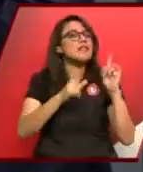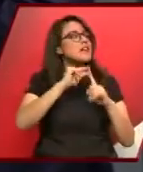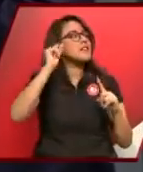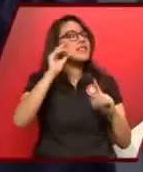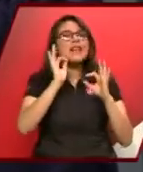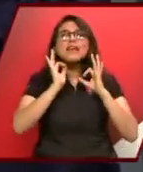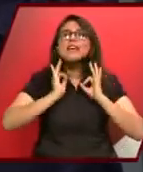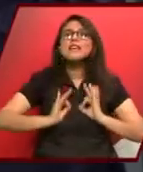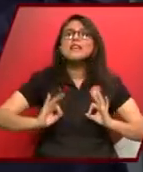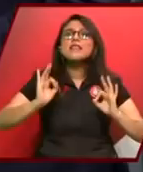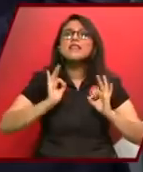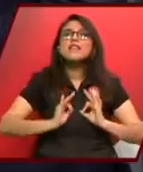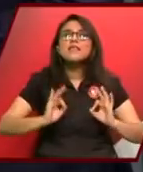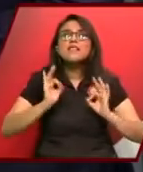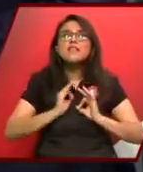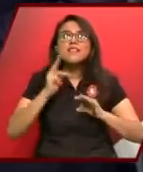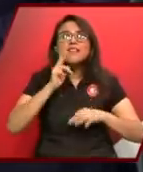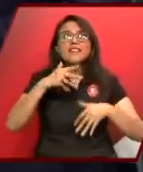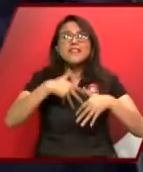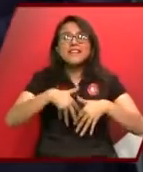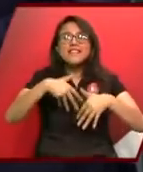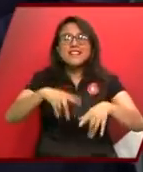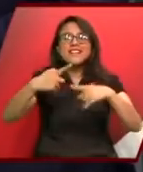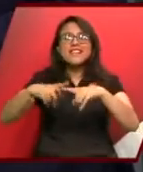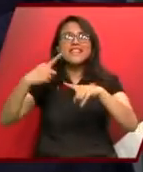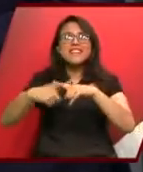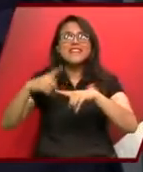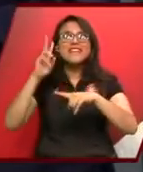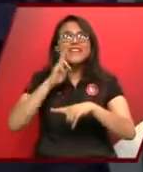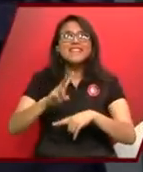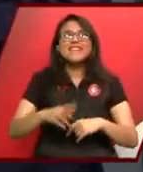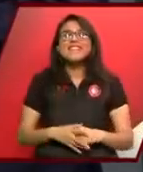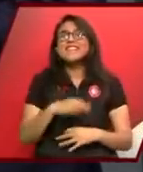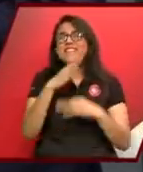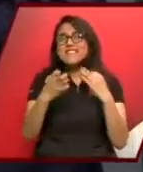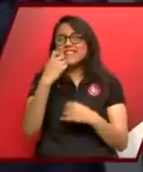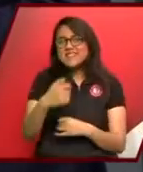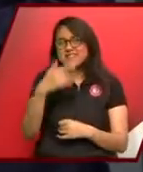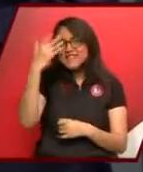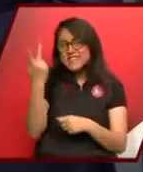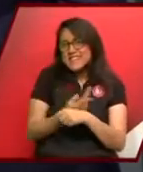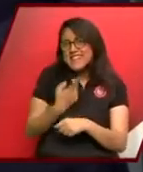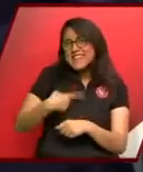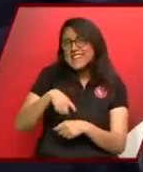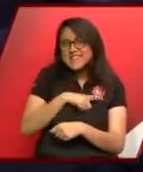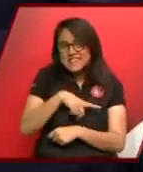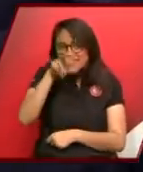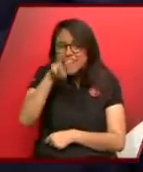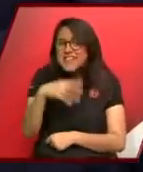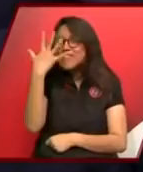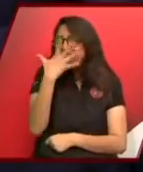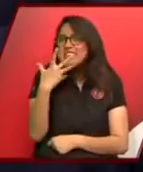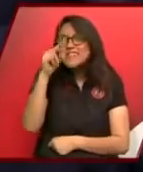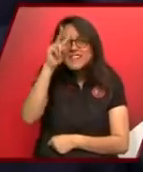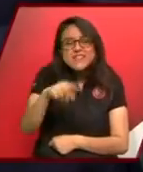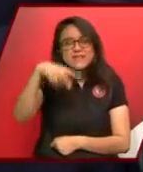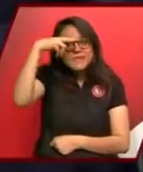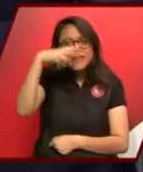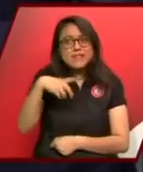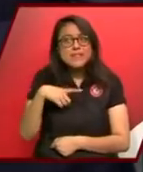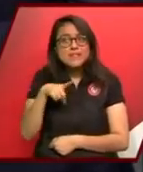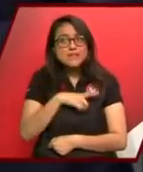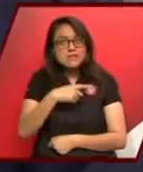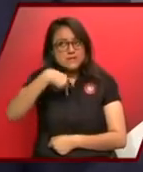Tranquilo, hermanito. Dame un besito. No me quedé este desfile. Habla muy bien de México. Y esas son las cosas que le platicaba. Tenemos que hablar muy bien de México. Muy, muy, muy